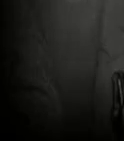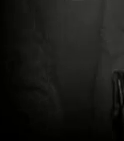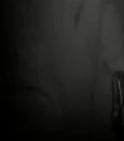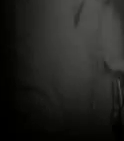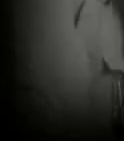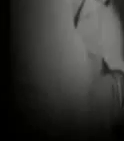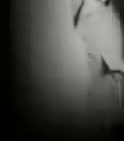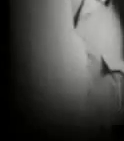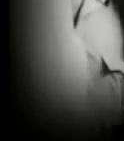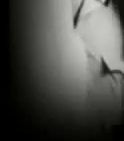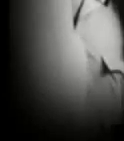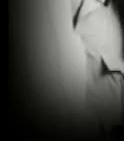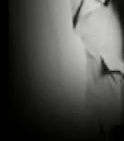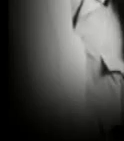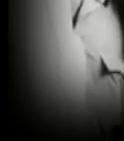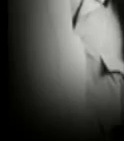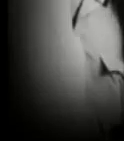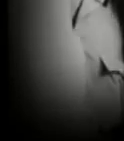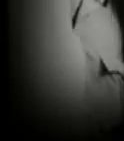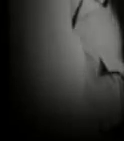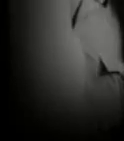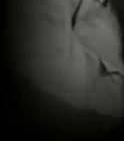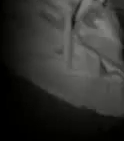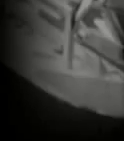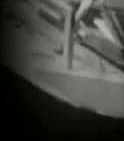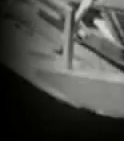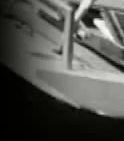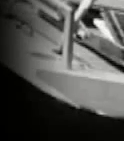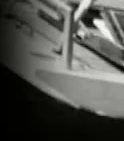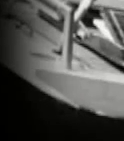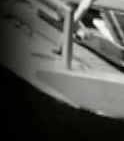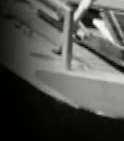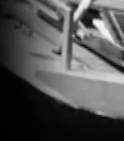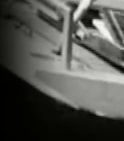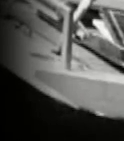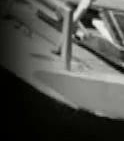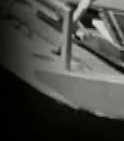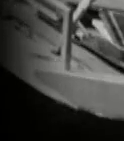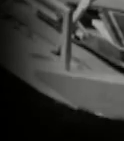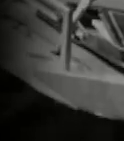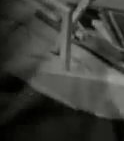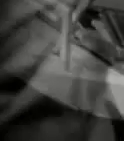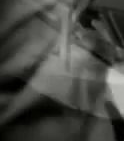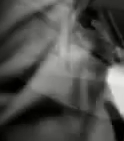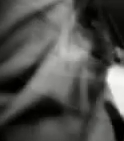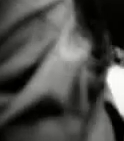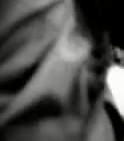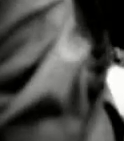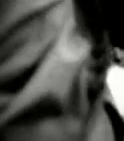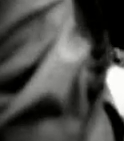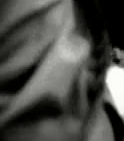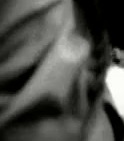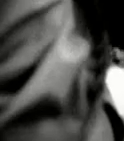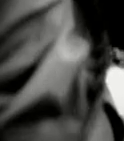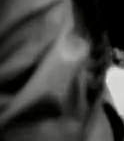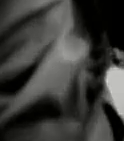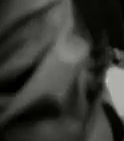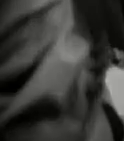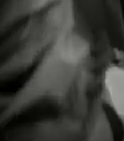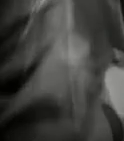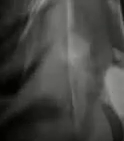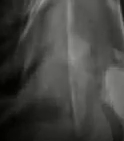renunciar a la obra noble y generosa por la cual